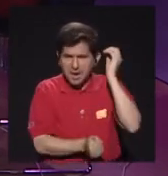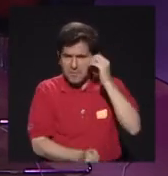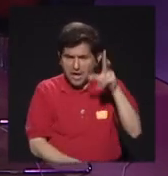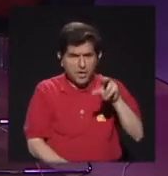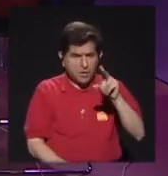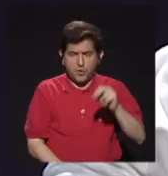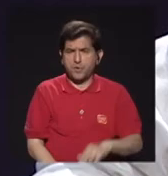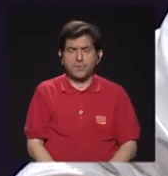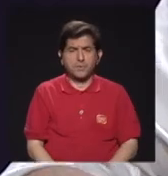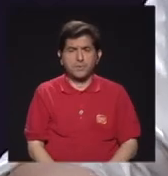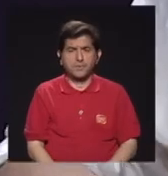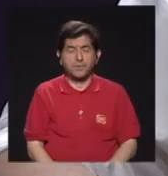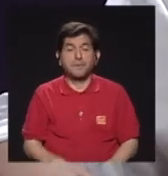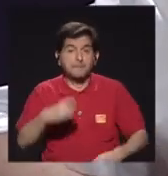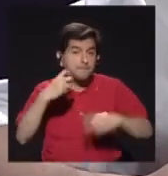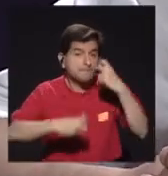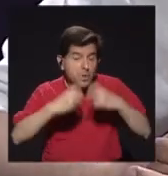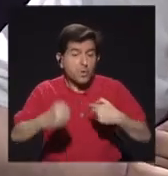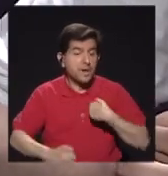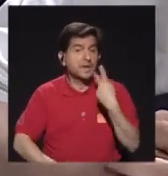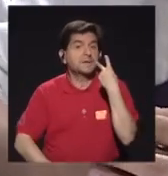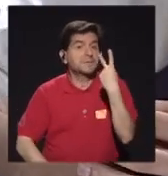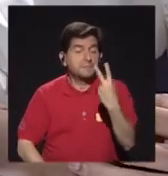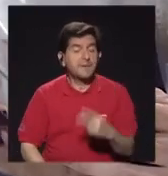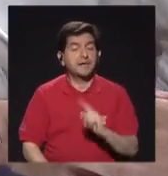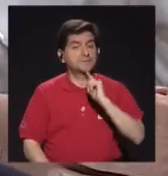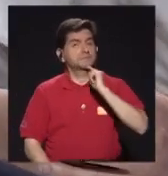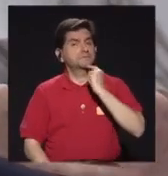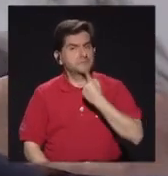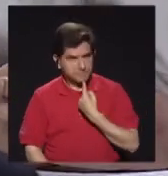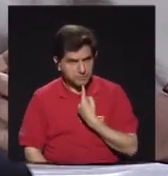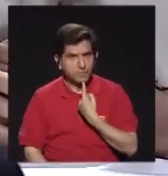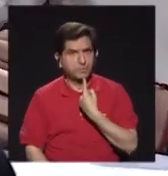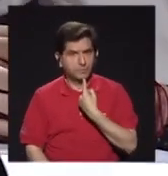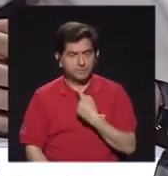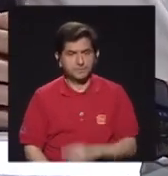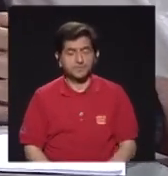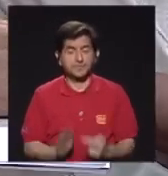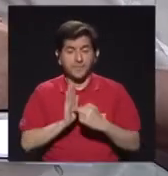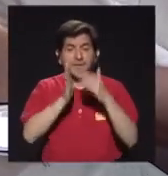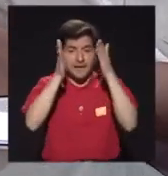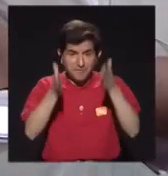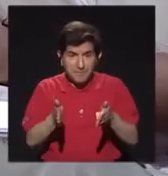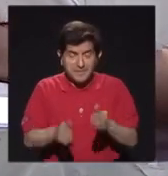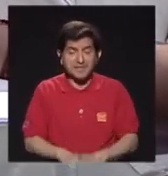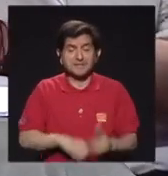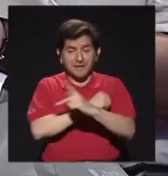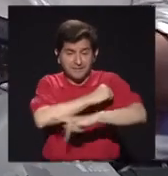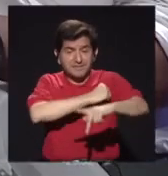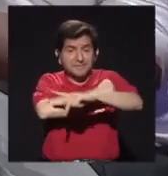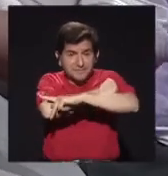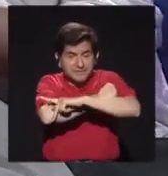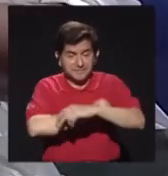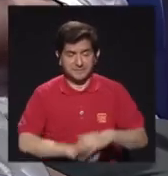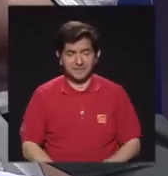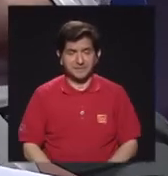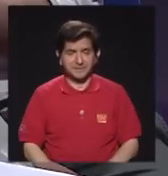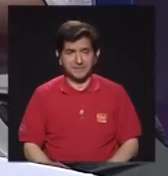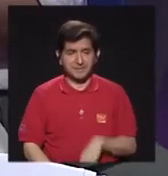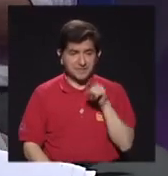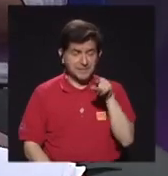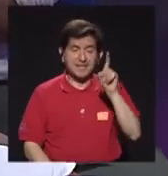sus formas de hacer política el problema que yo veo que ese 10 y ximo es que son representantes de la nación y en ese sentido